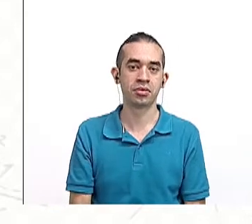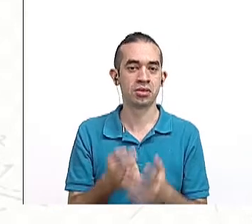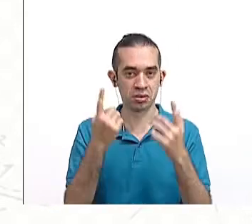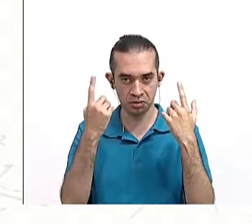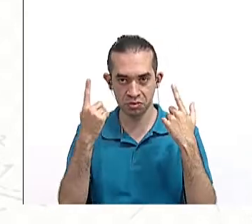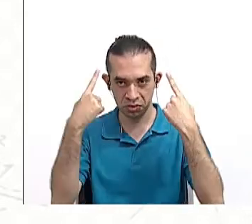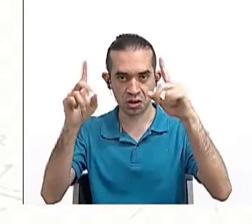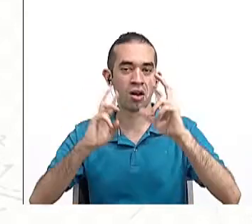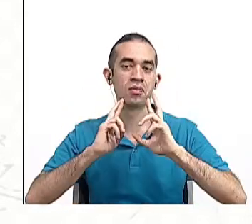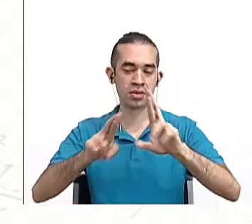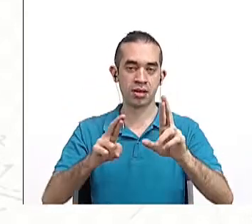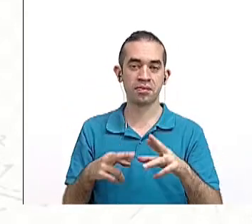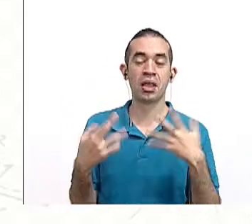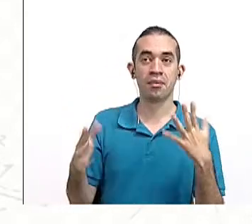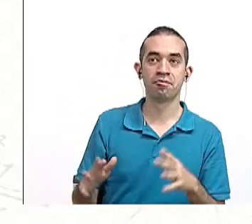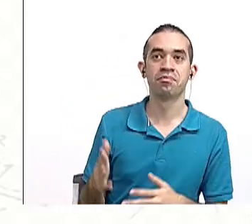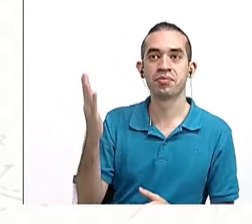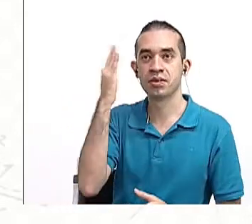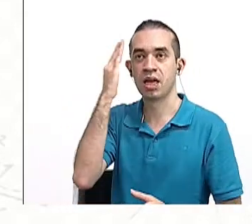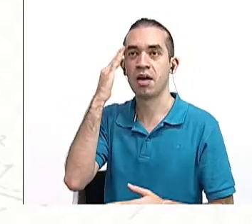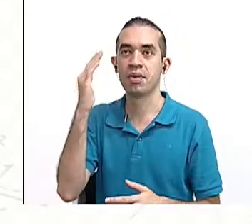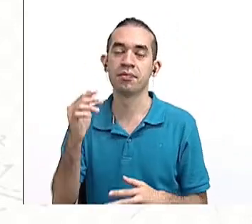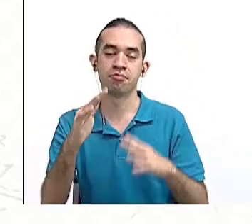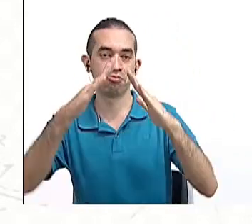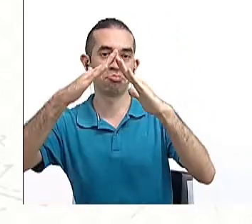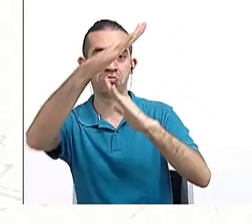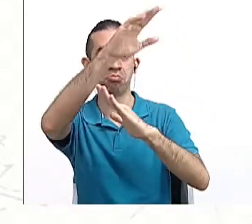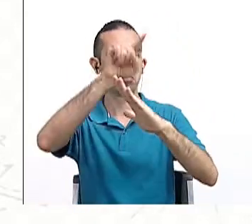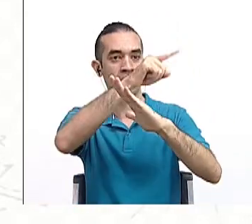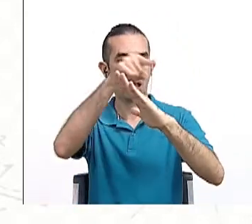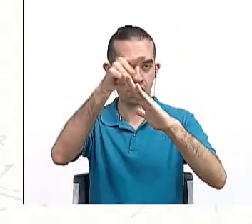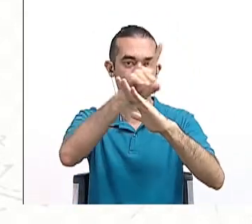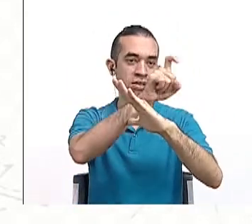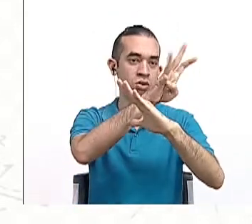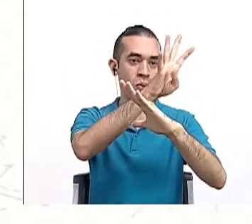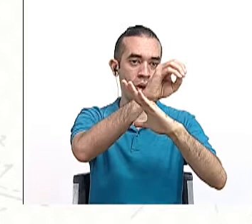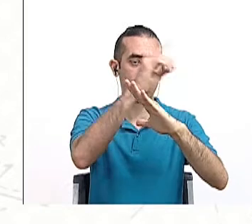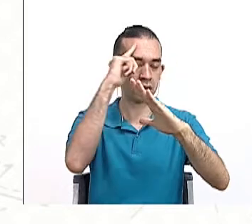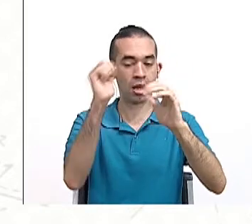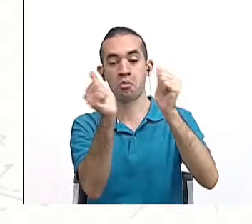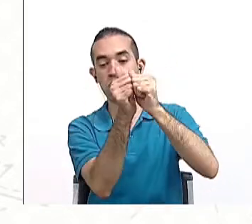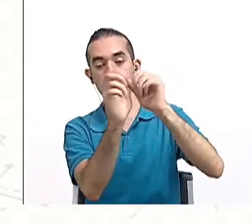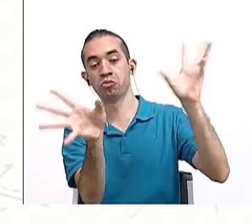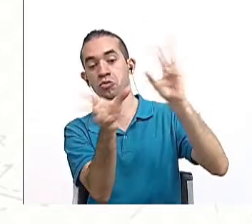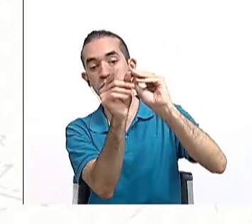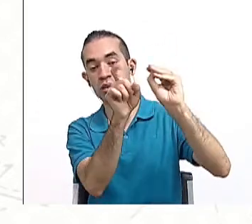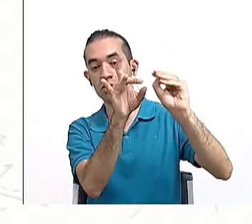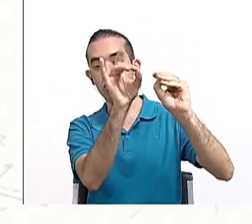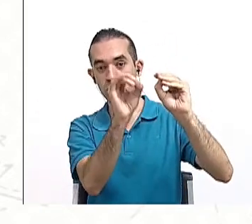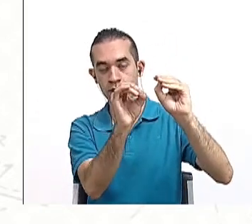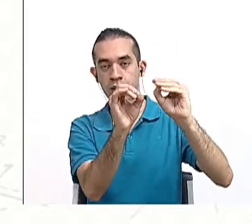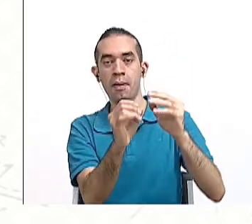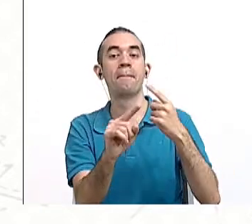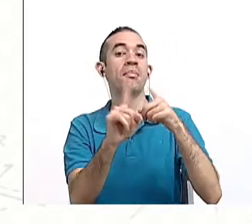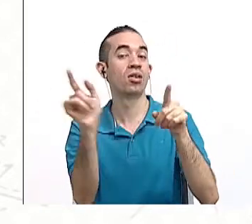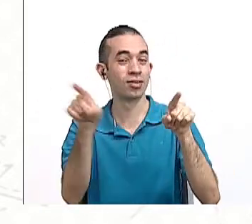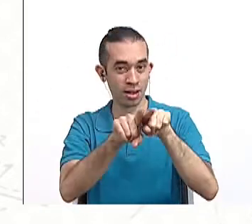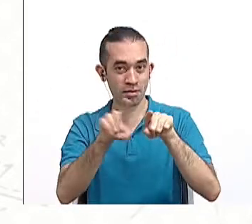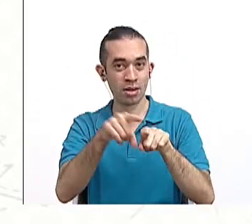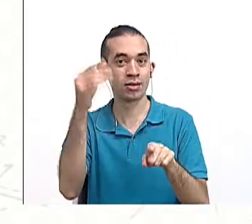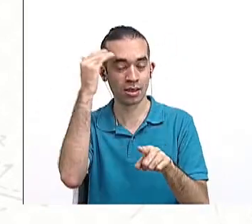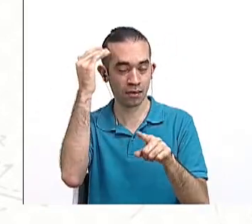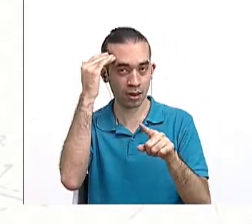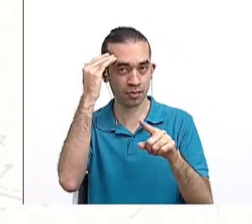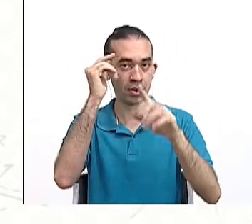ya tenemos que el valor de 140 y lo sacamos de manera que son suplementarios pero vemos determinado que alfa como lo encontraba